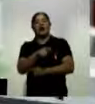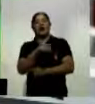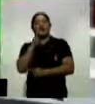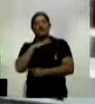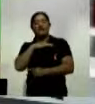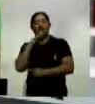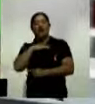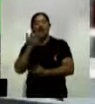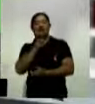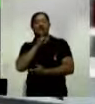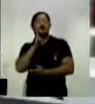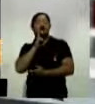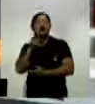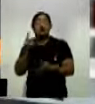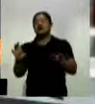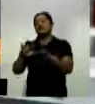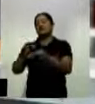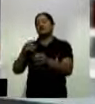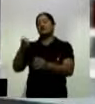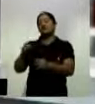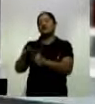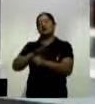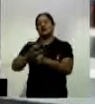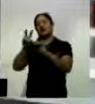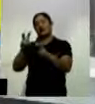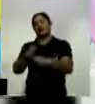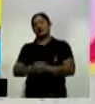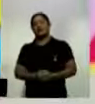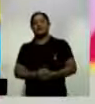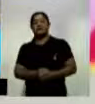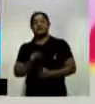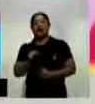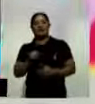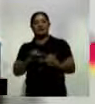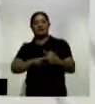coronavirus. Con esto y mucho más, arrancamos Ahora Noticias.